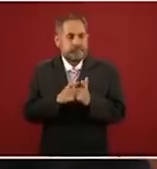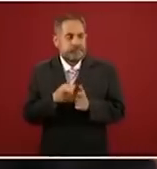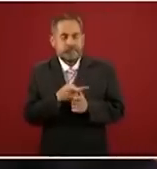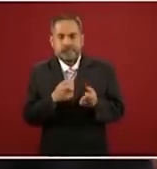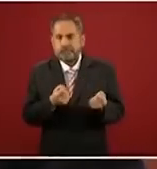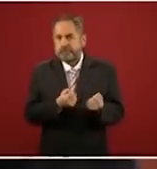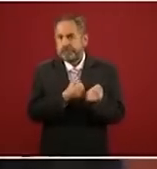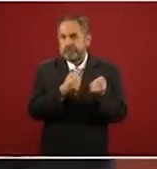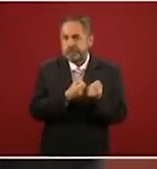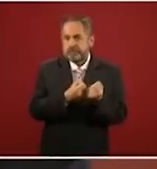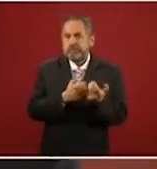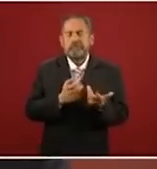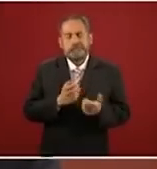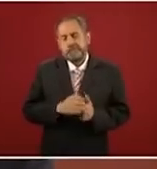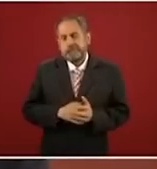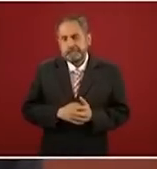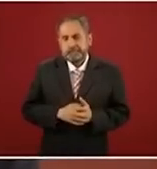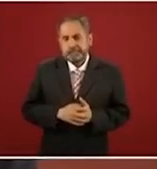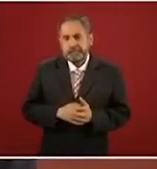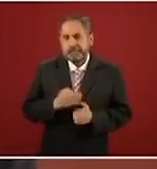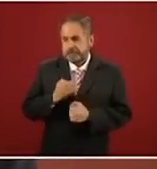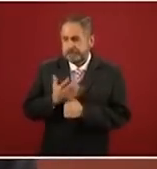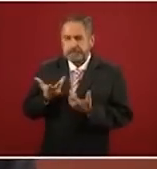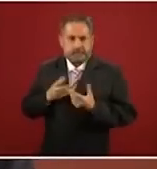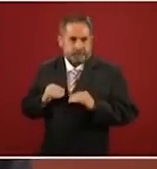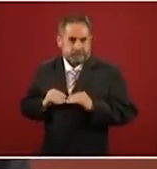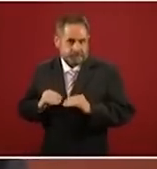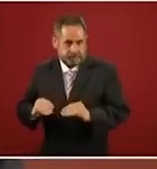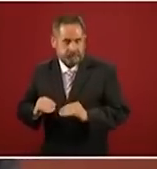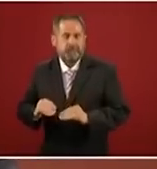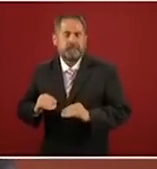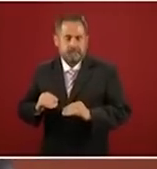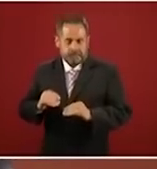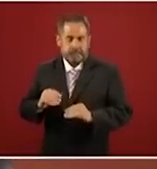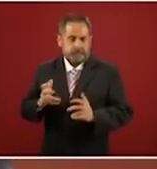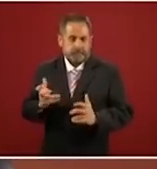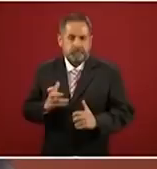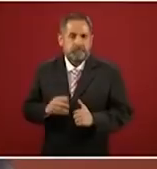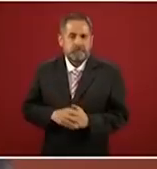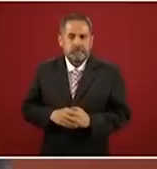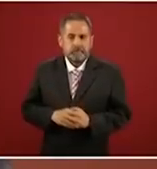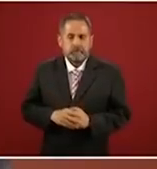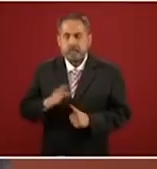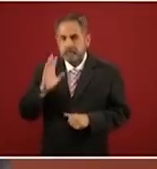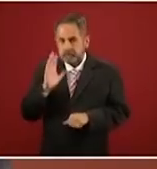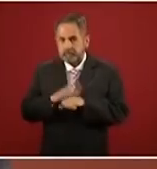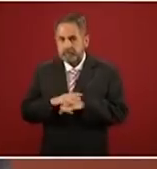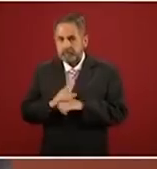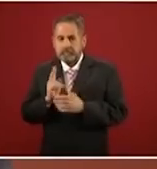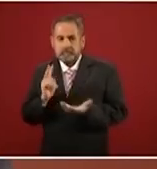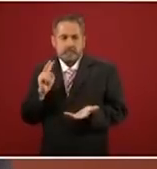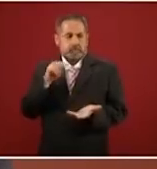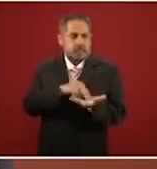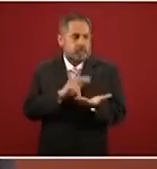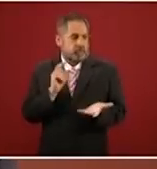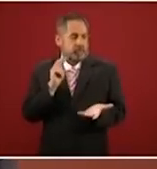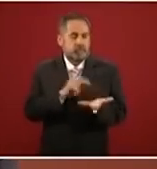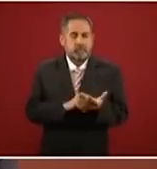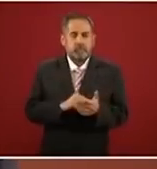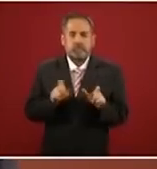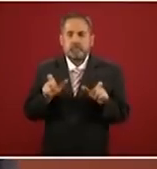en todos los casos está teniendo más presencia la guardia nacional